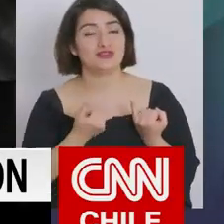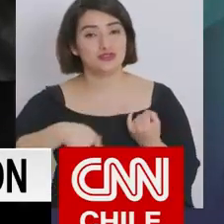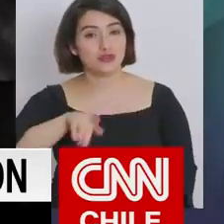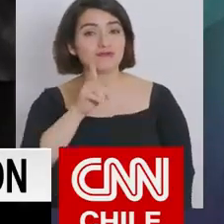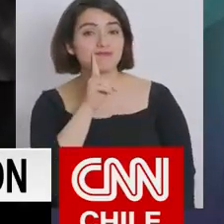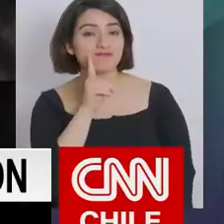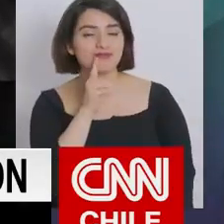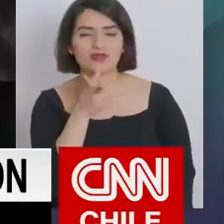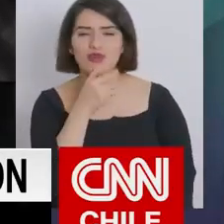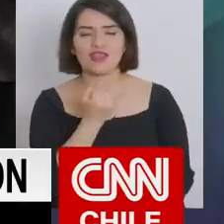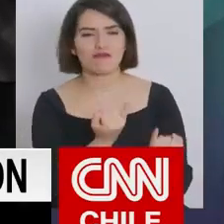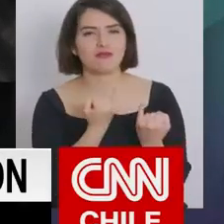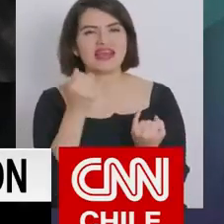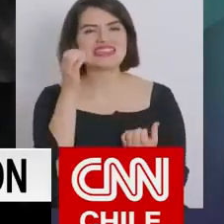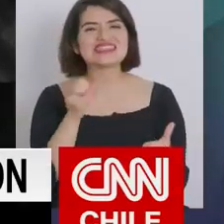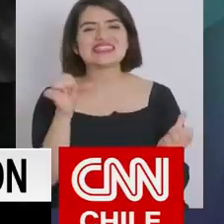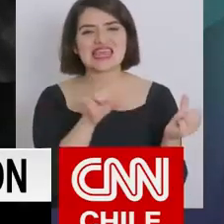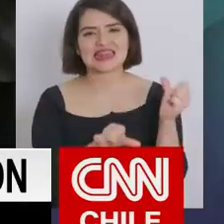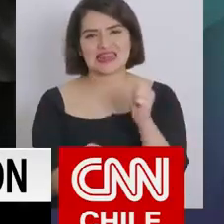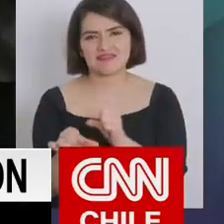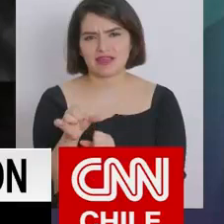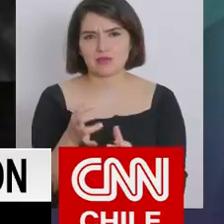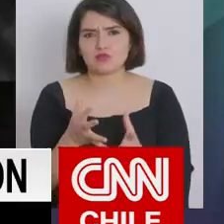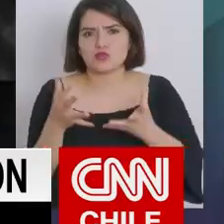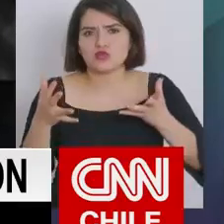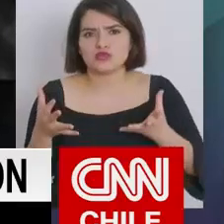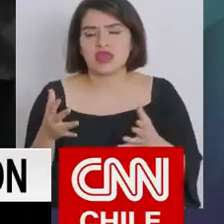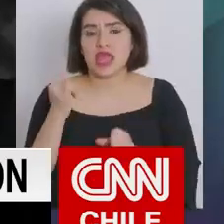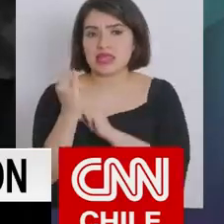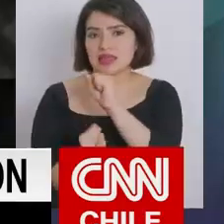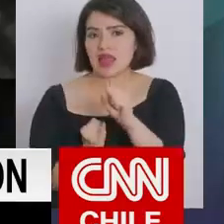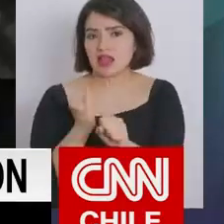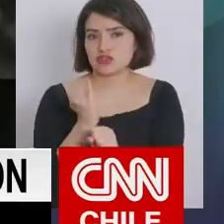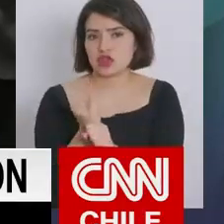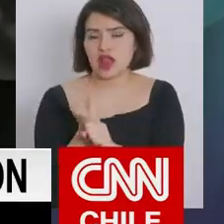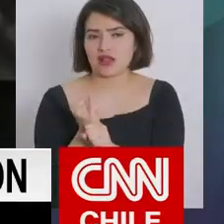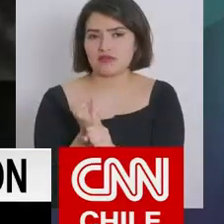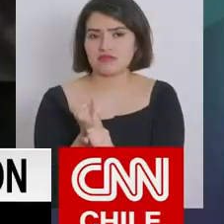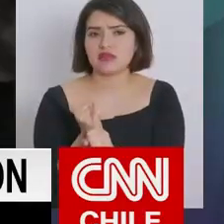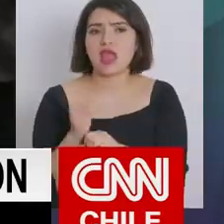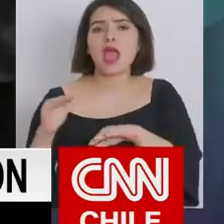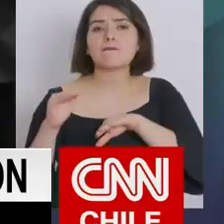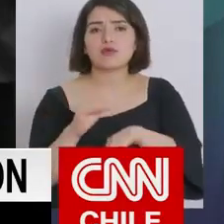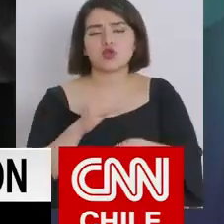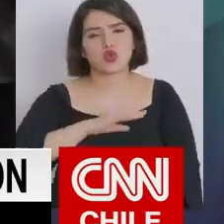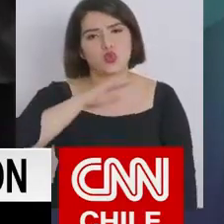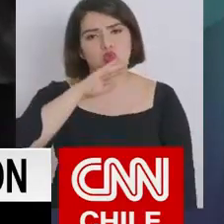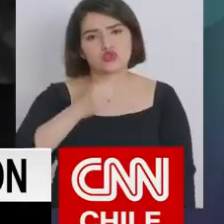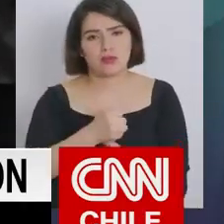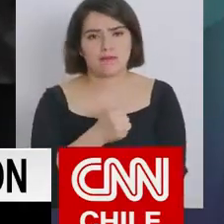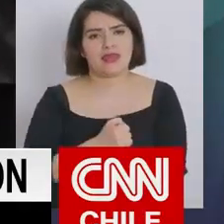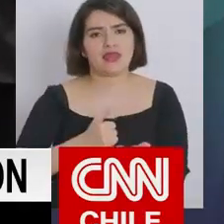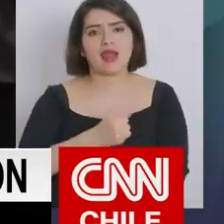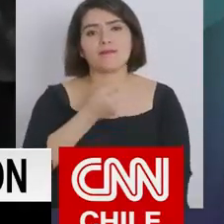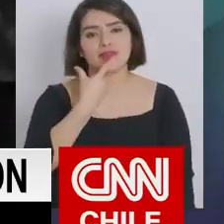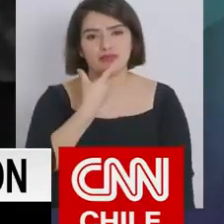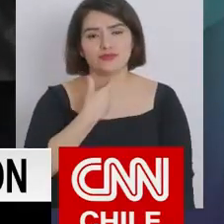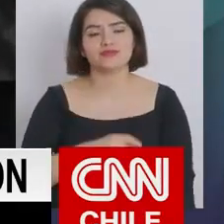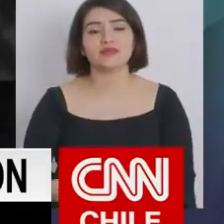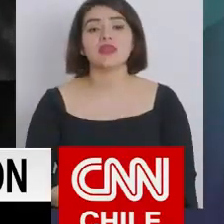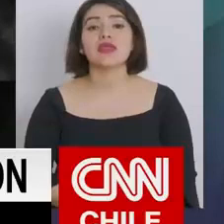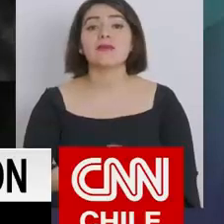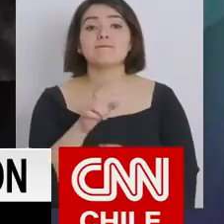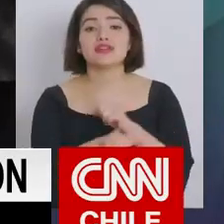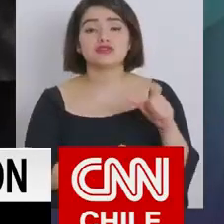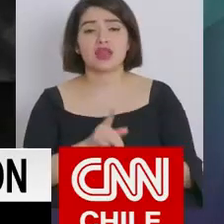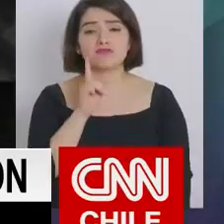hay información científica robusta a nivel internacional que valide el uso de estos medicamentos en las